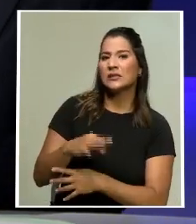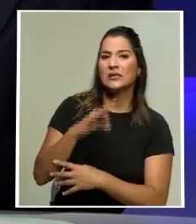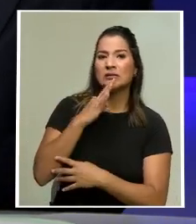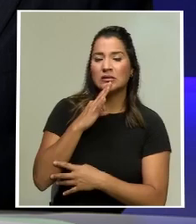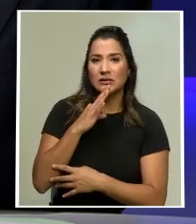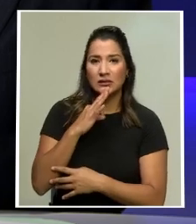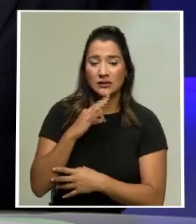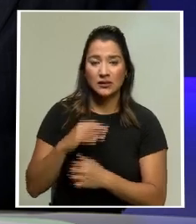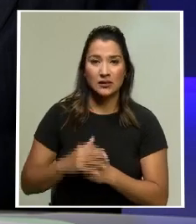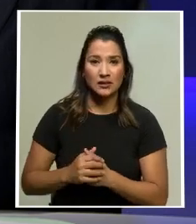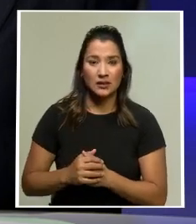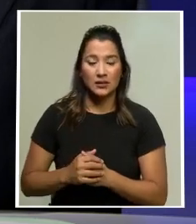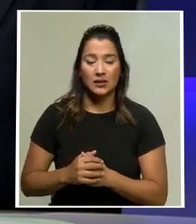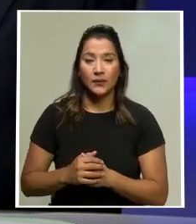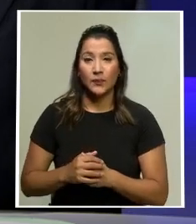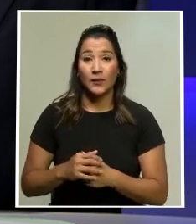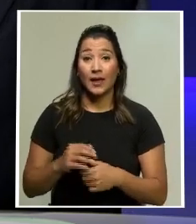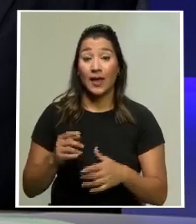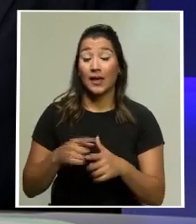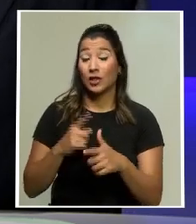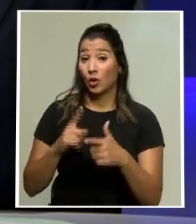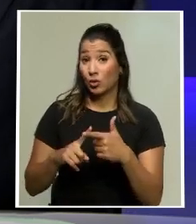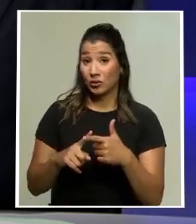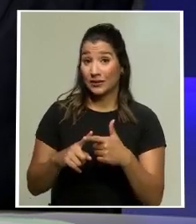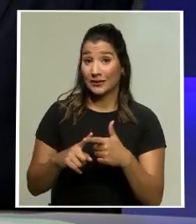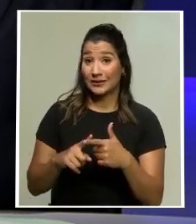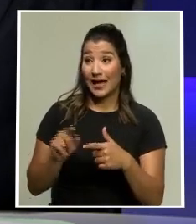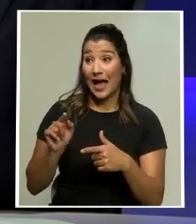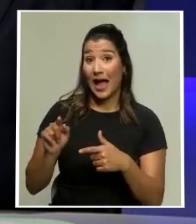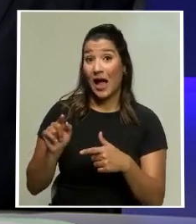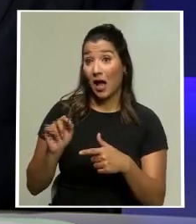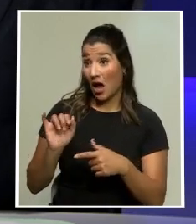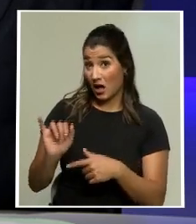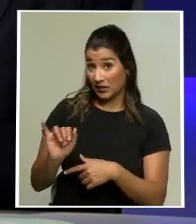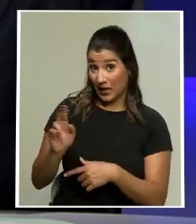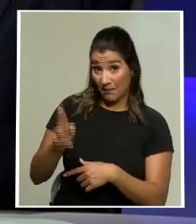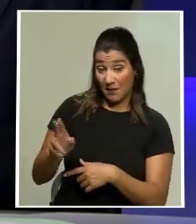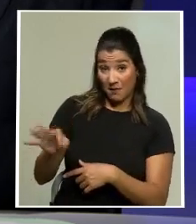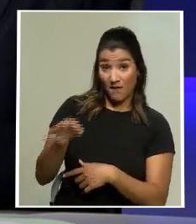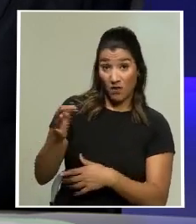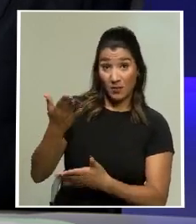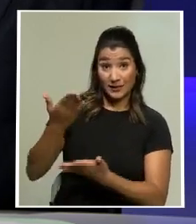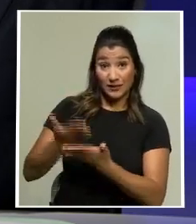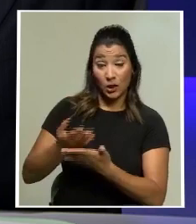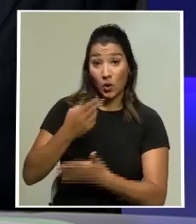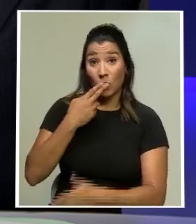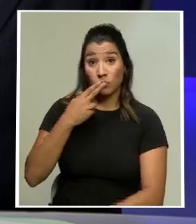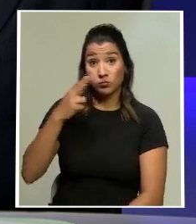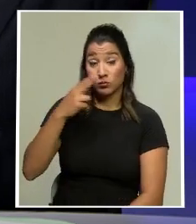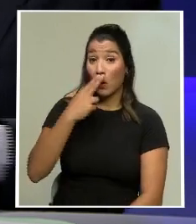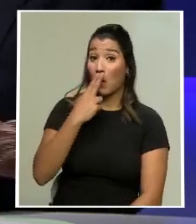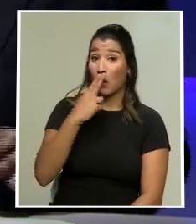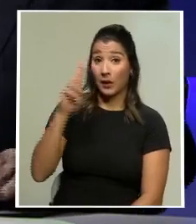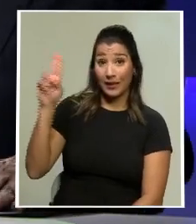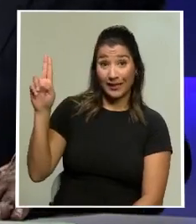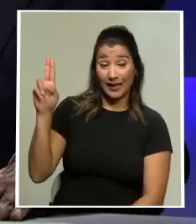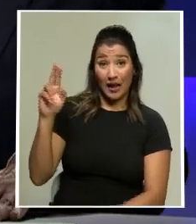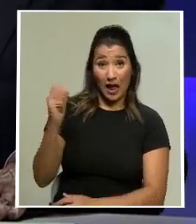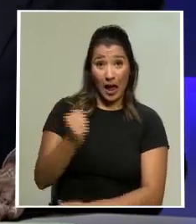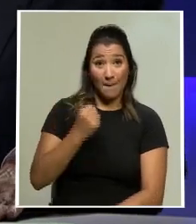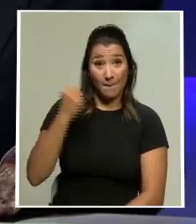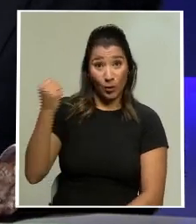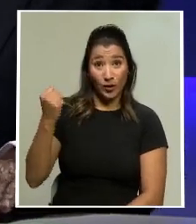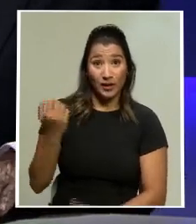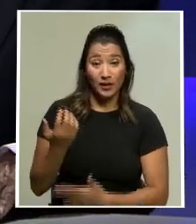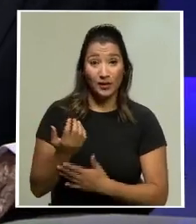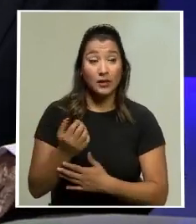En ese marco es que llega Hitler al poder. El populismo, ¿verdad? El poder. Sí,